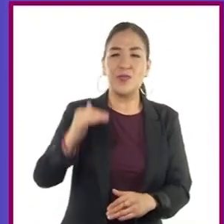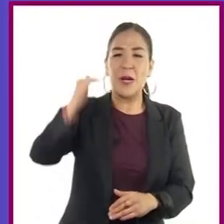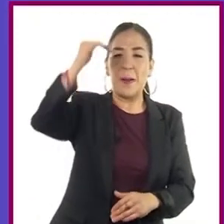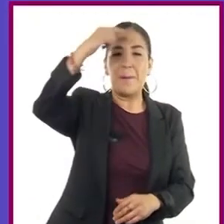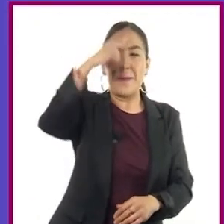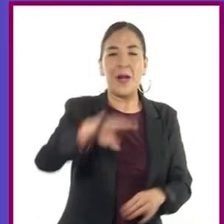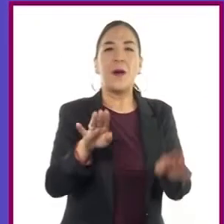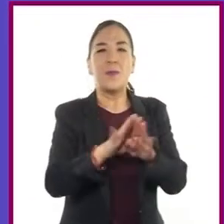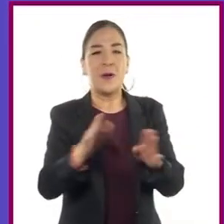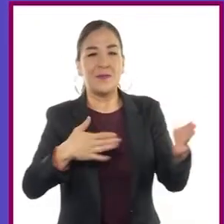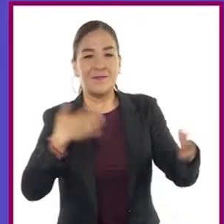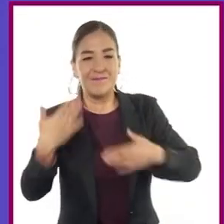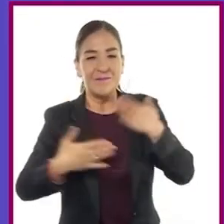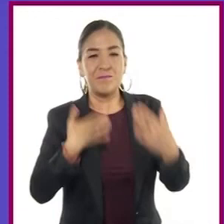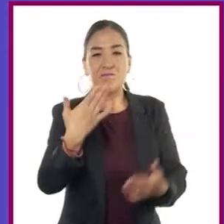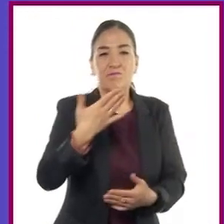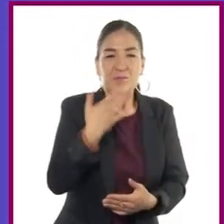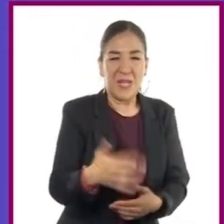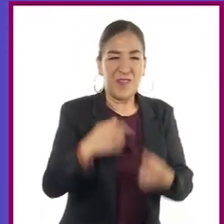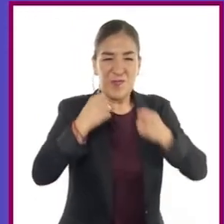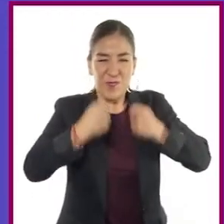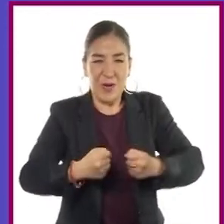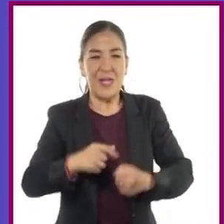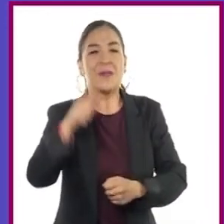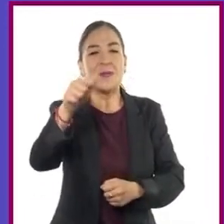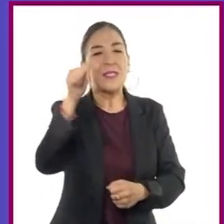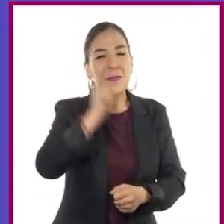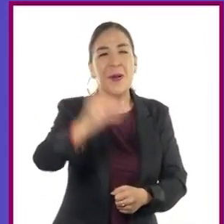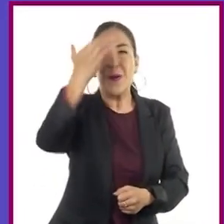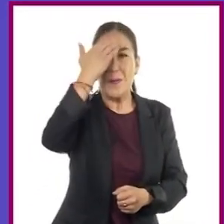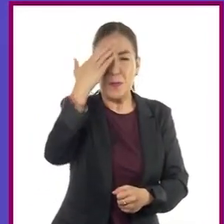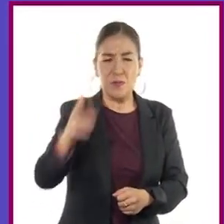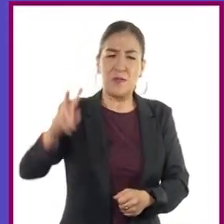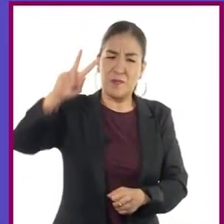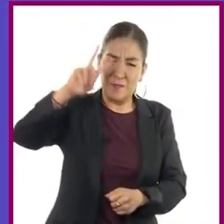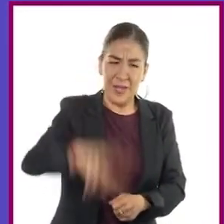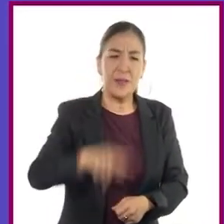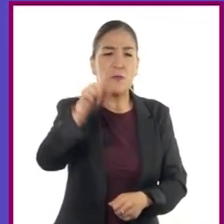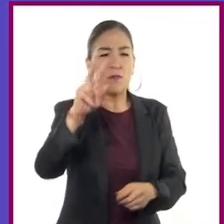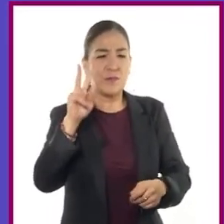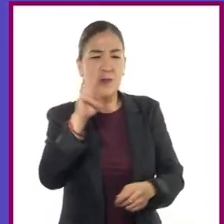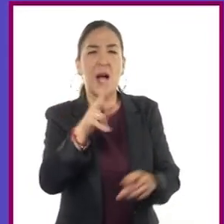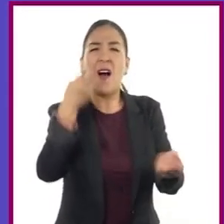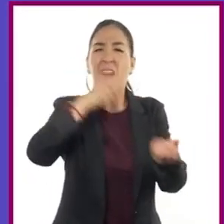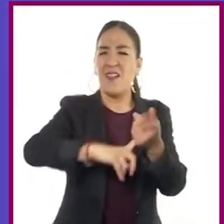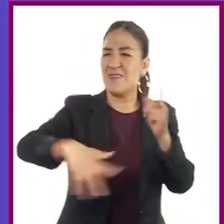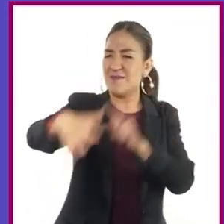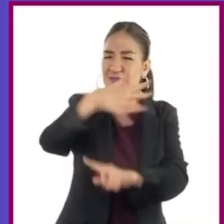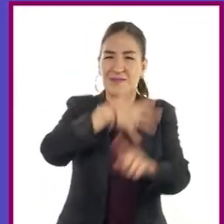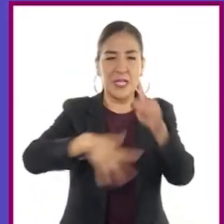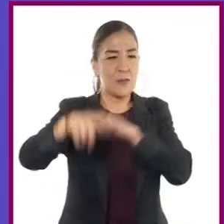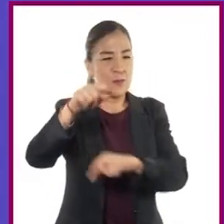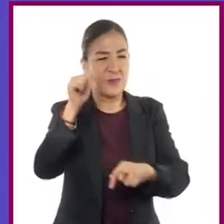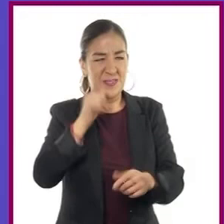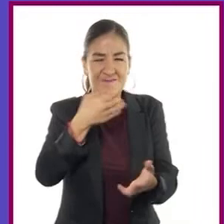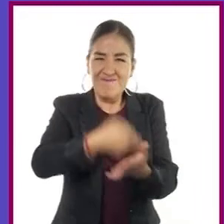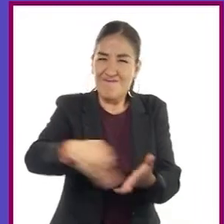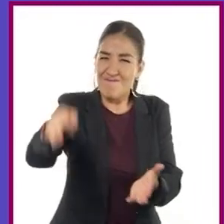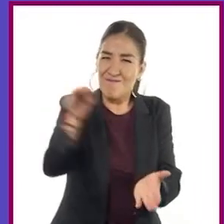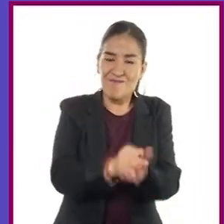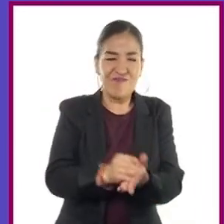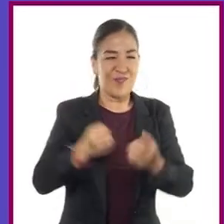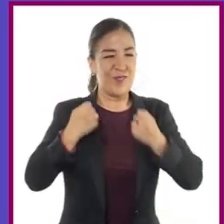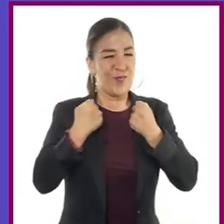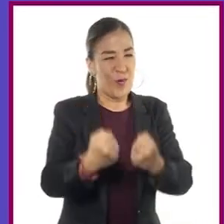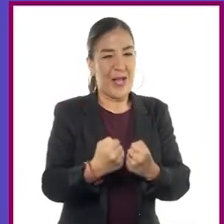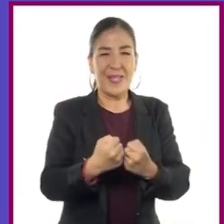que crezcas para ser auténtico, que siempre conozcas la verdad y veas la luz que te rodea, que seas siempre valiente, seas